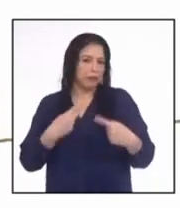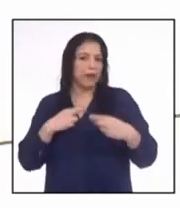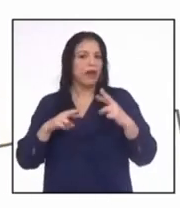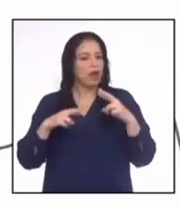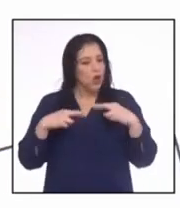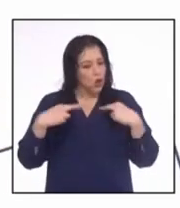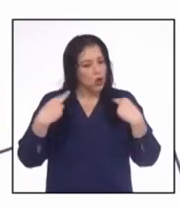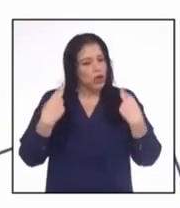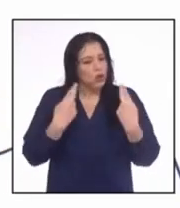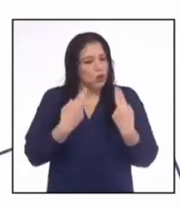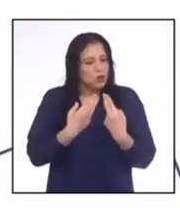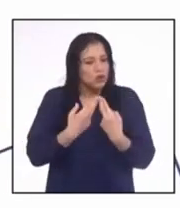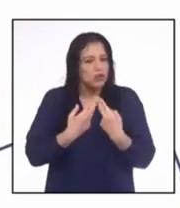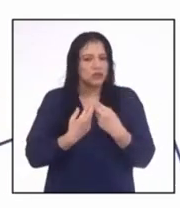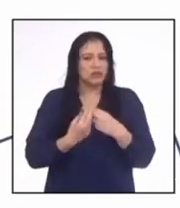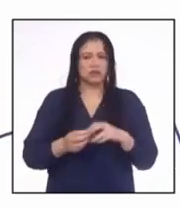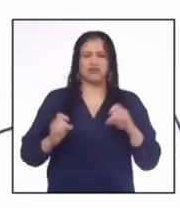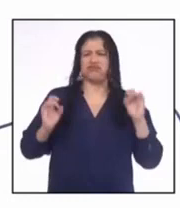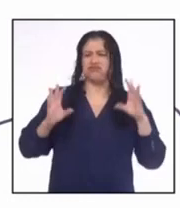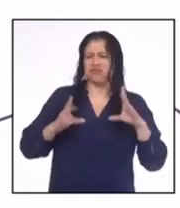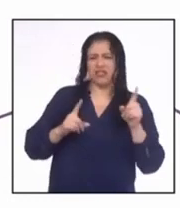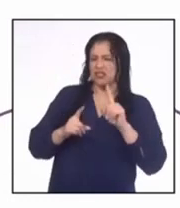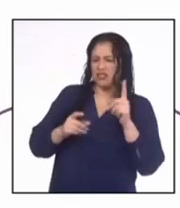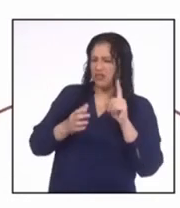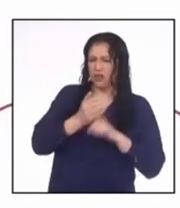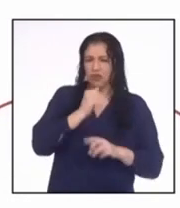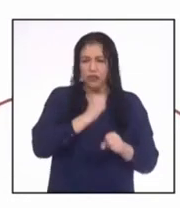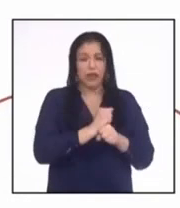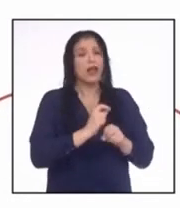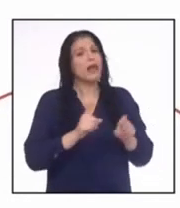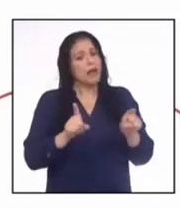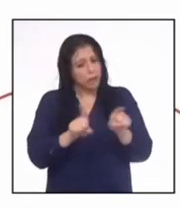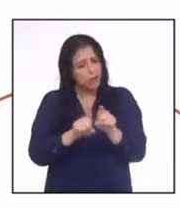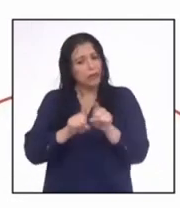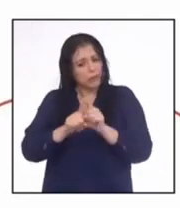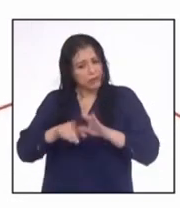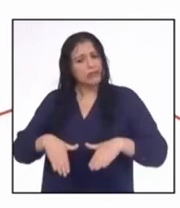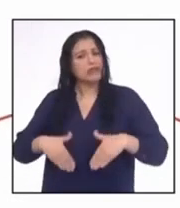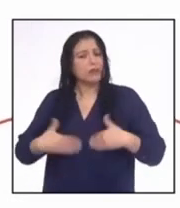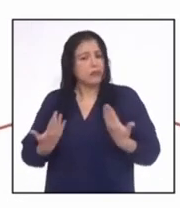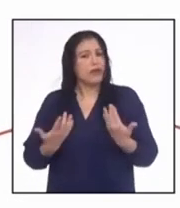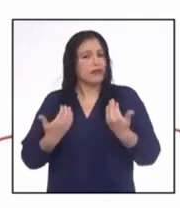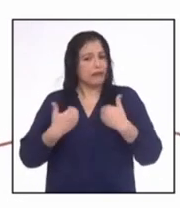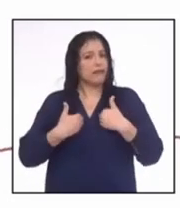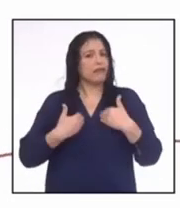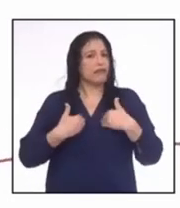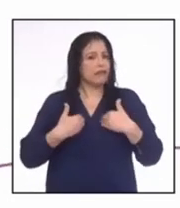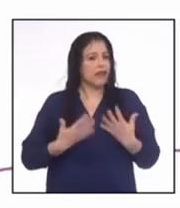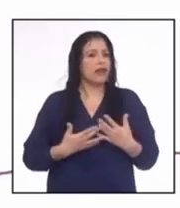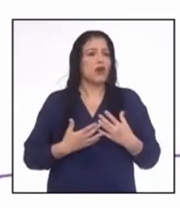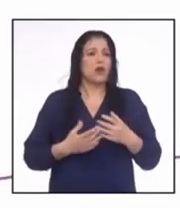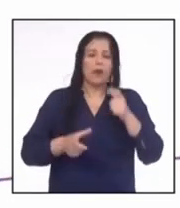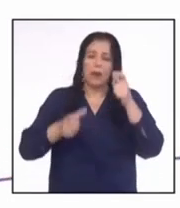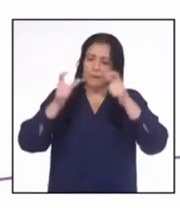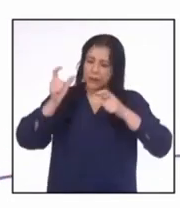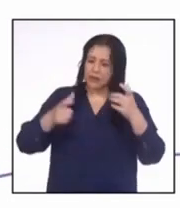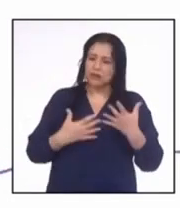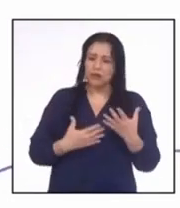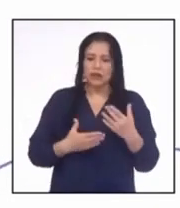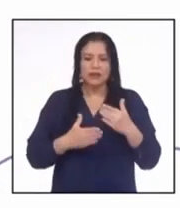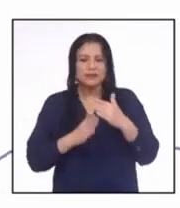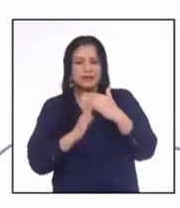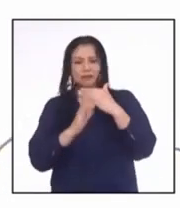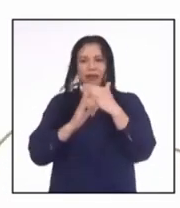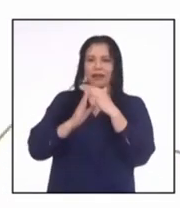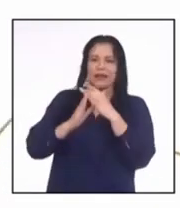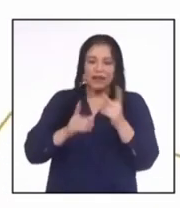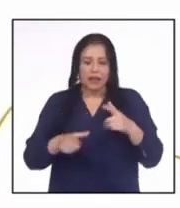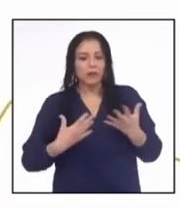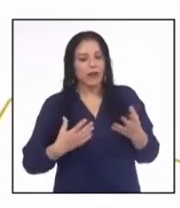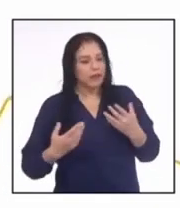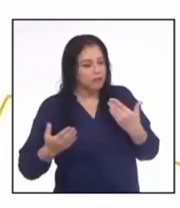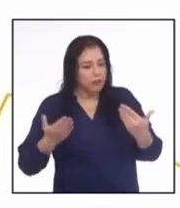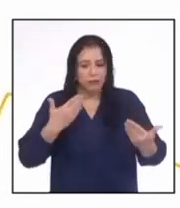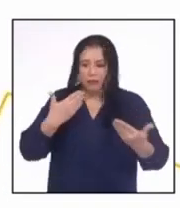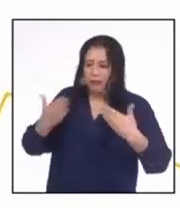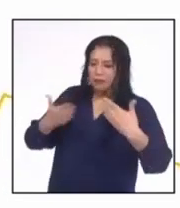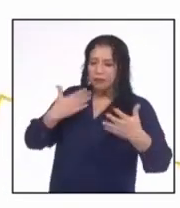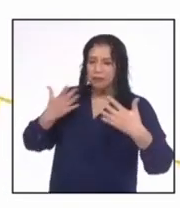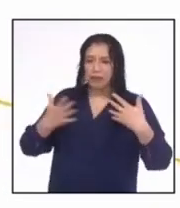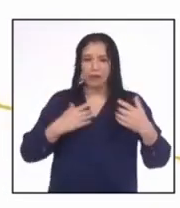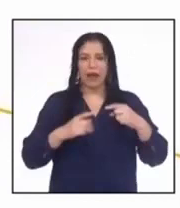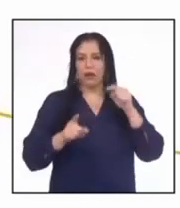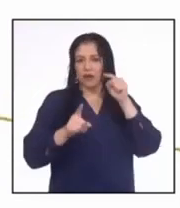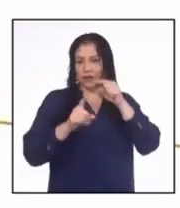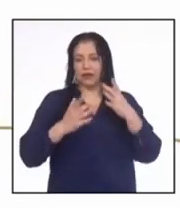reuniones precarias y poco confiables. Pero también se puede contar con facilitadores o mediadores o tener una negociación